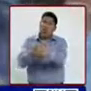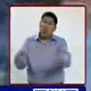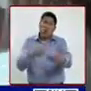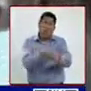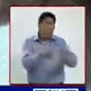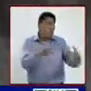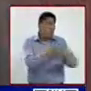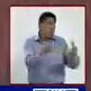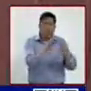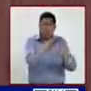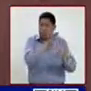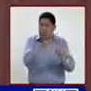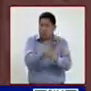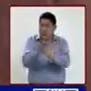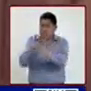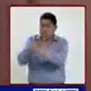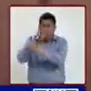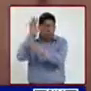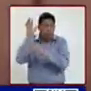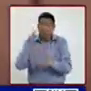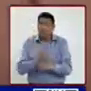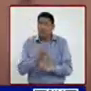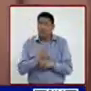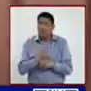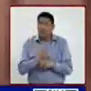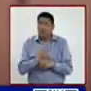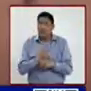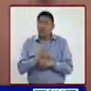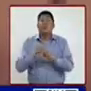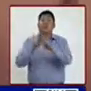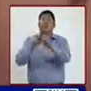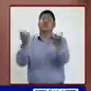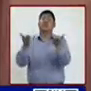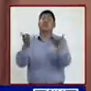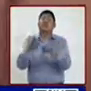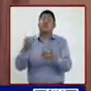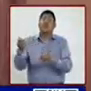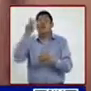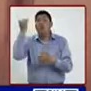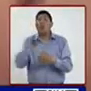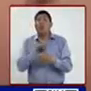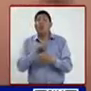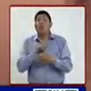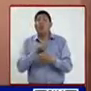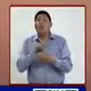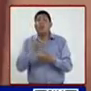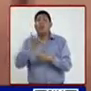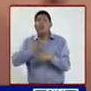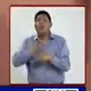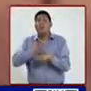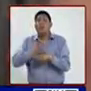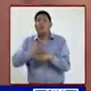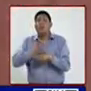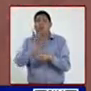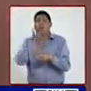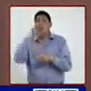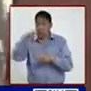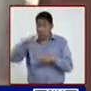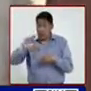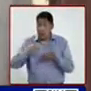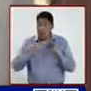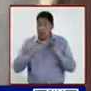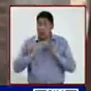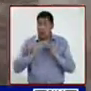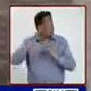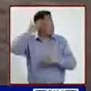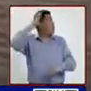este domicilio. Señor, cuéntanos, ¿la mercadería de dónde es? ¿Dónde la traen? ¿Ustedes también son de acá, de del